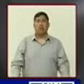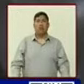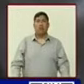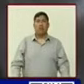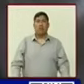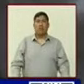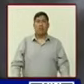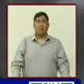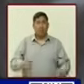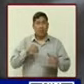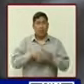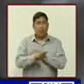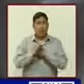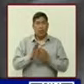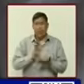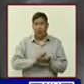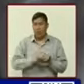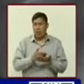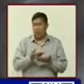Queríamos empezar a cocinar.